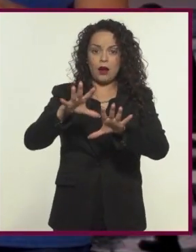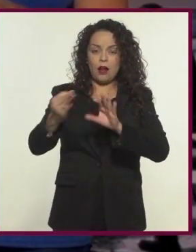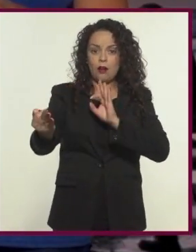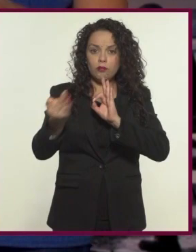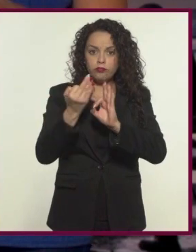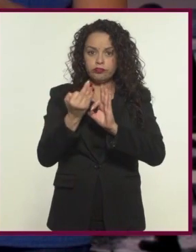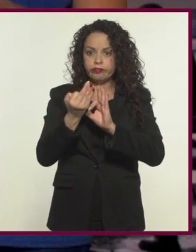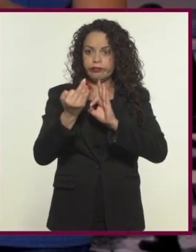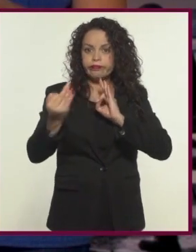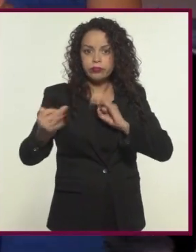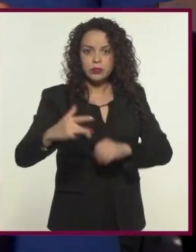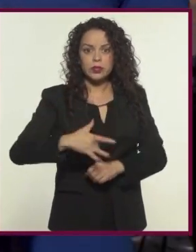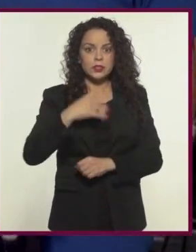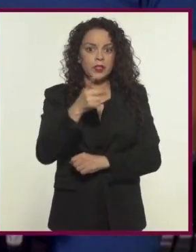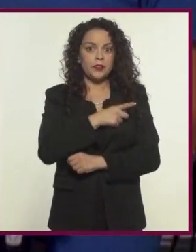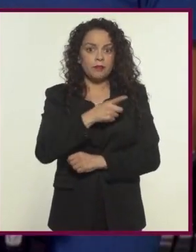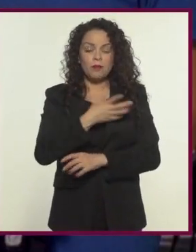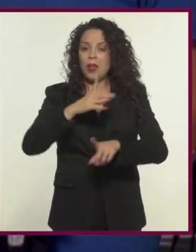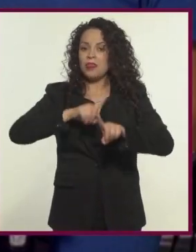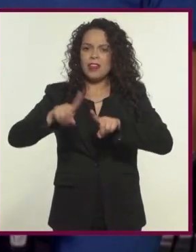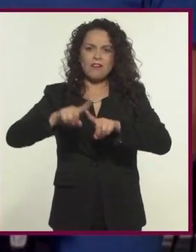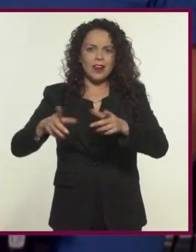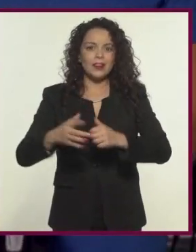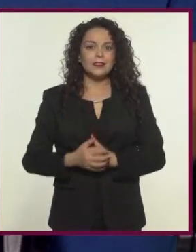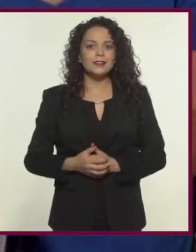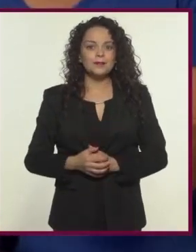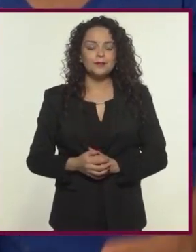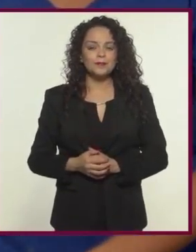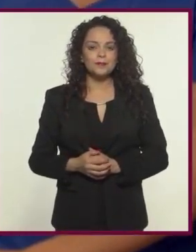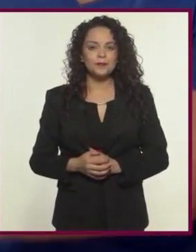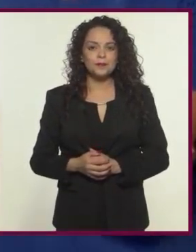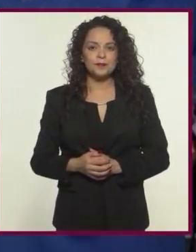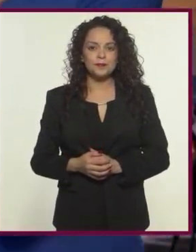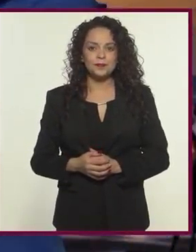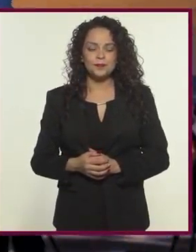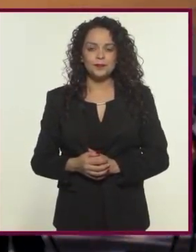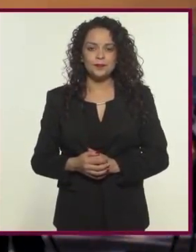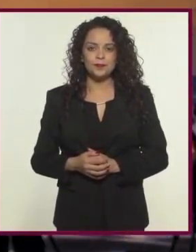o sentimientos como la soledad o la cercanía.